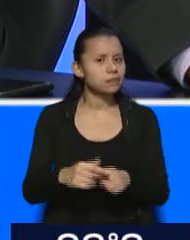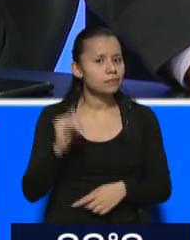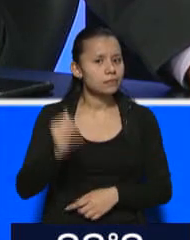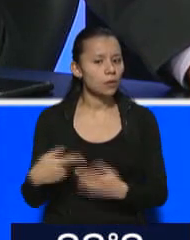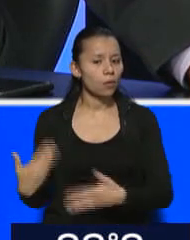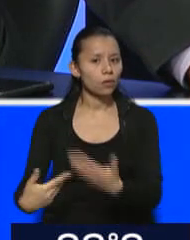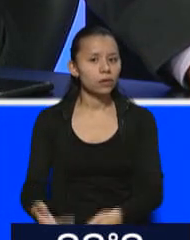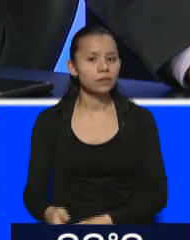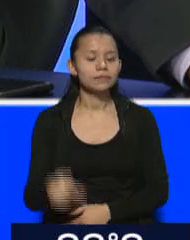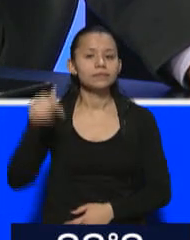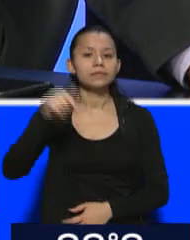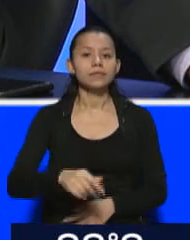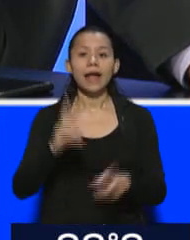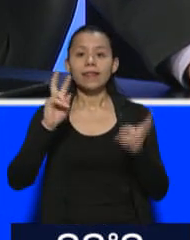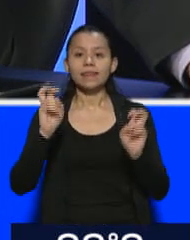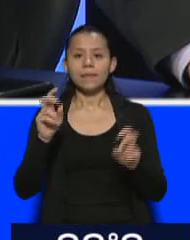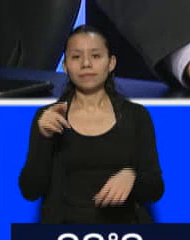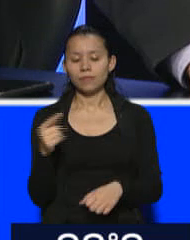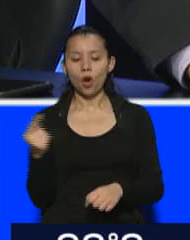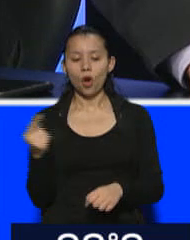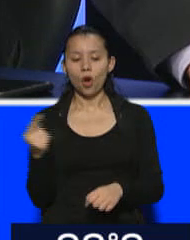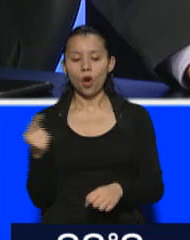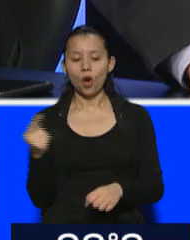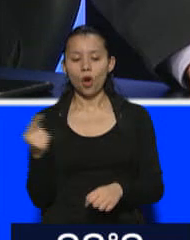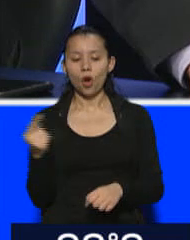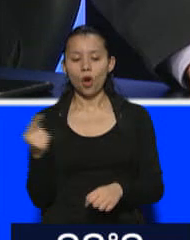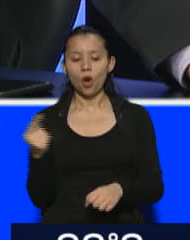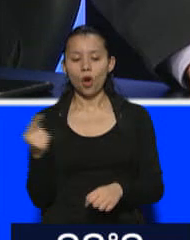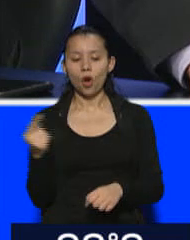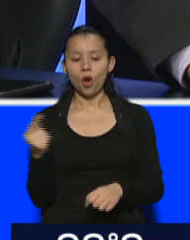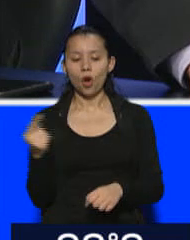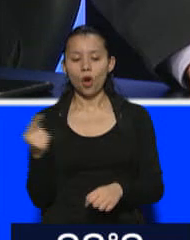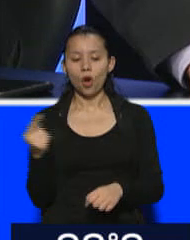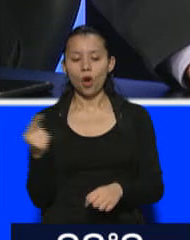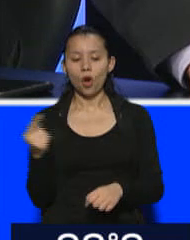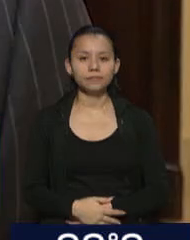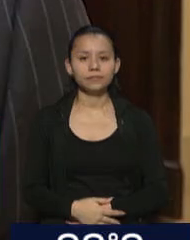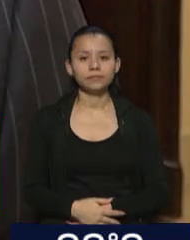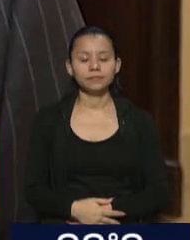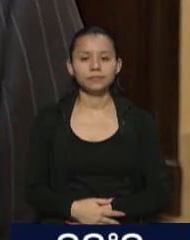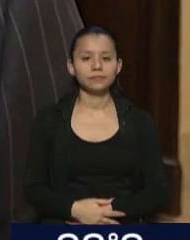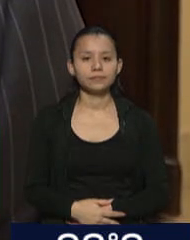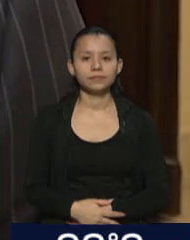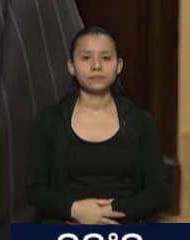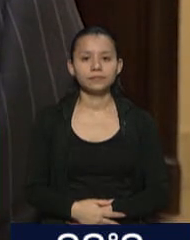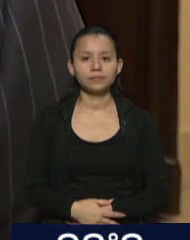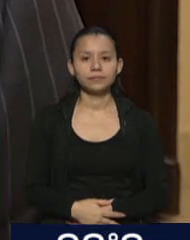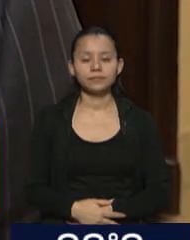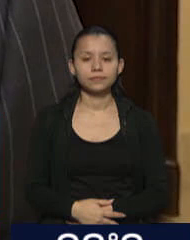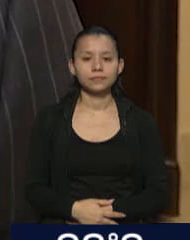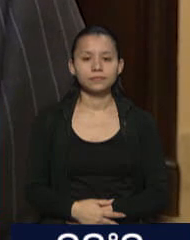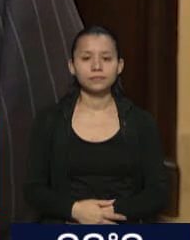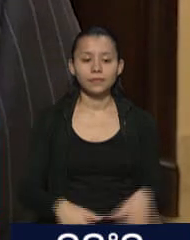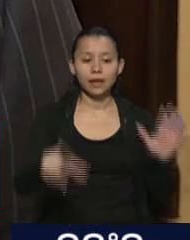opositores explicando lo que pasó hoy y después seguimos con el análisis. Es la ley madre y es una ley donde se habla, se